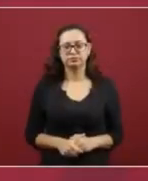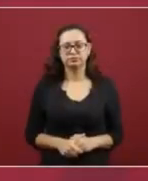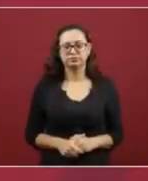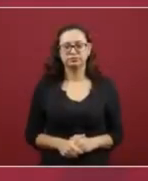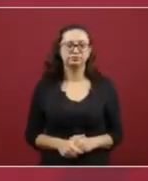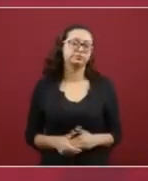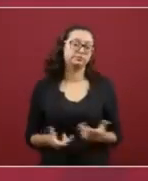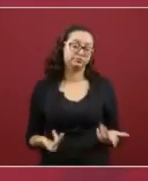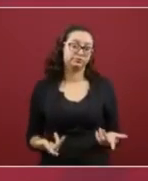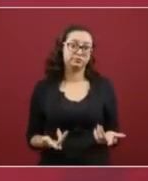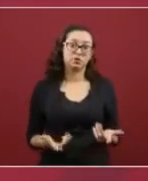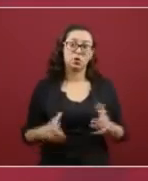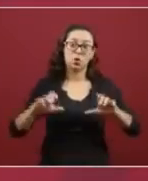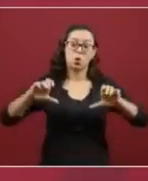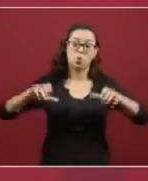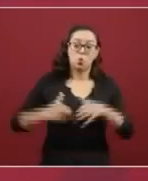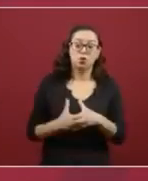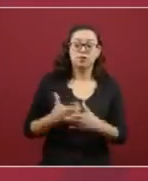comunidades rurales,